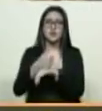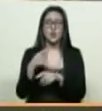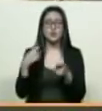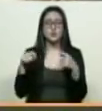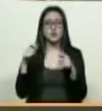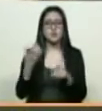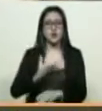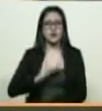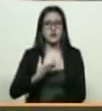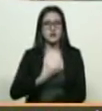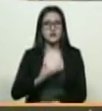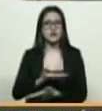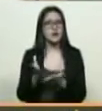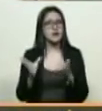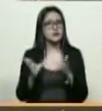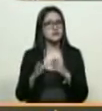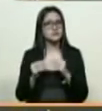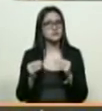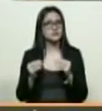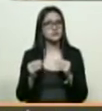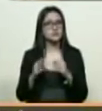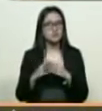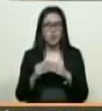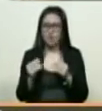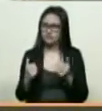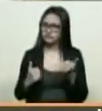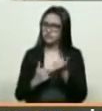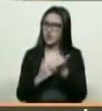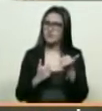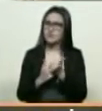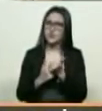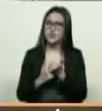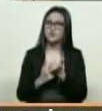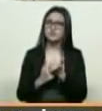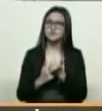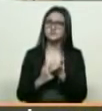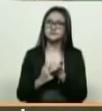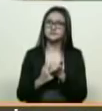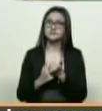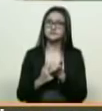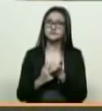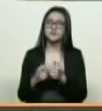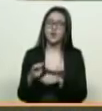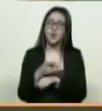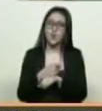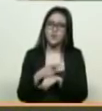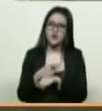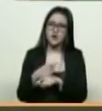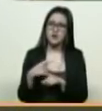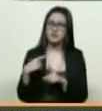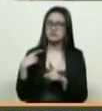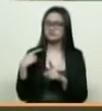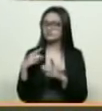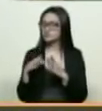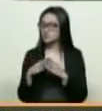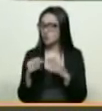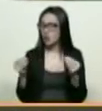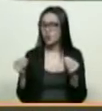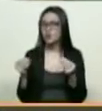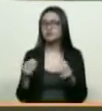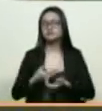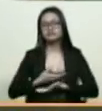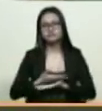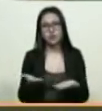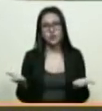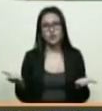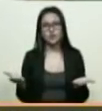de la alcaldía. O sea, definitivamente aquí hay una triada en la gobernabilidad, gobierno nacional, gobierno regional, gobierno municipal, para